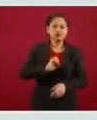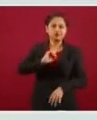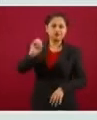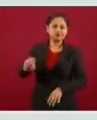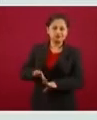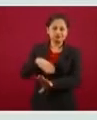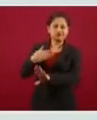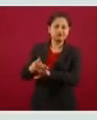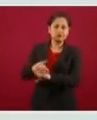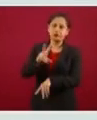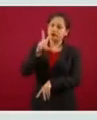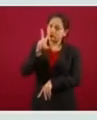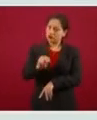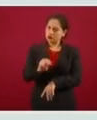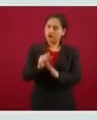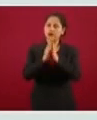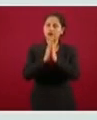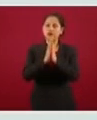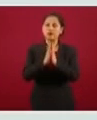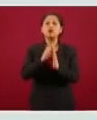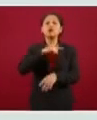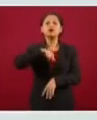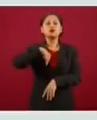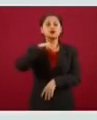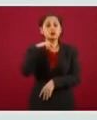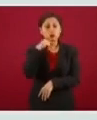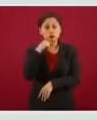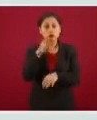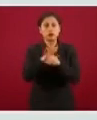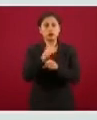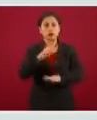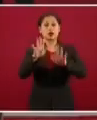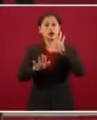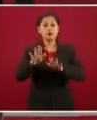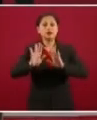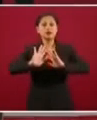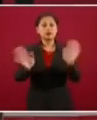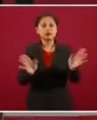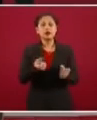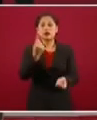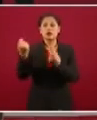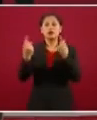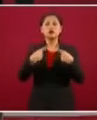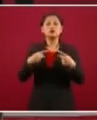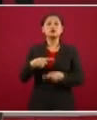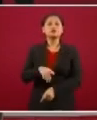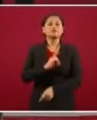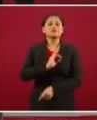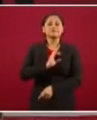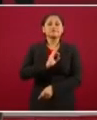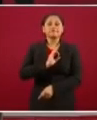preocupa muchísimo porque ya ha habido algunas expresiones de fobia irracional, como suelen ser todas las